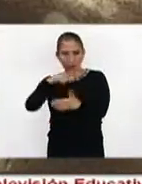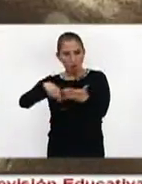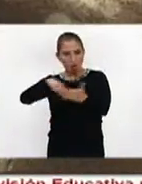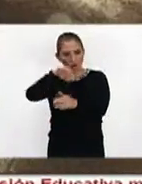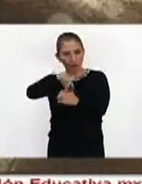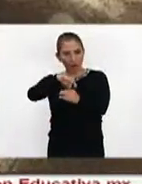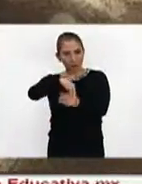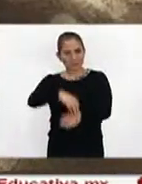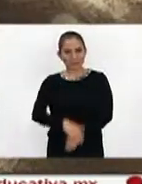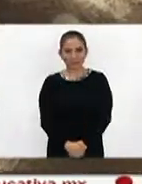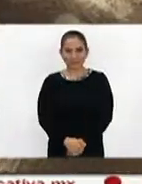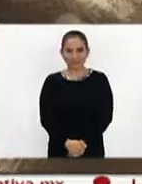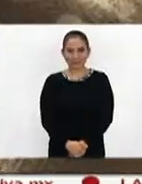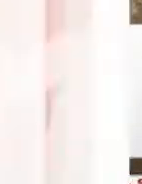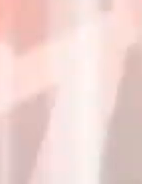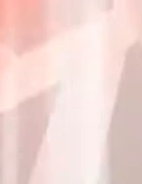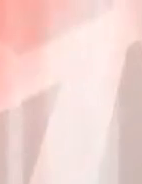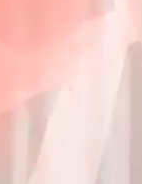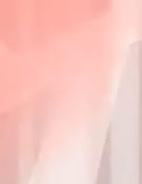electoral.